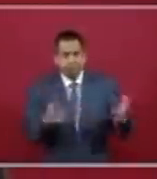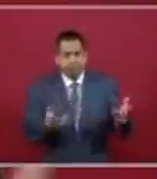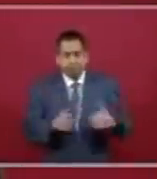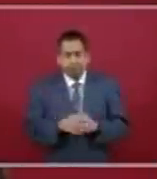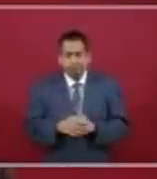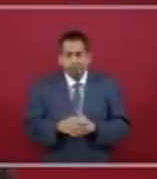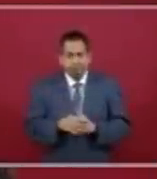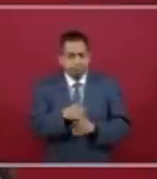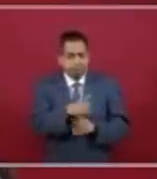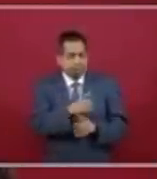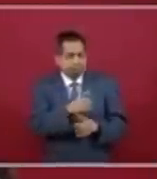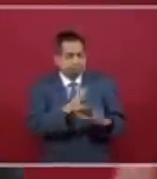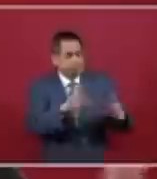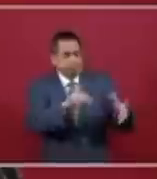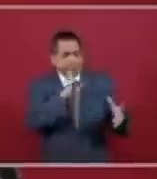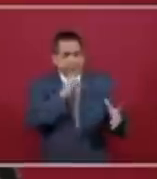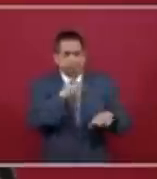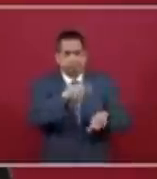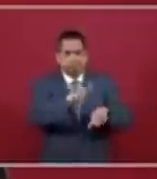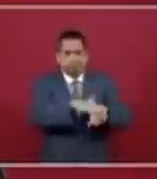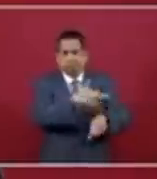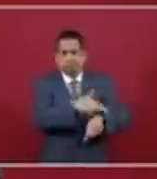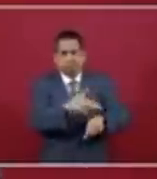un aparato administrativo